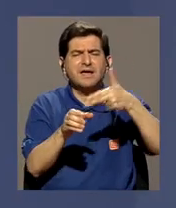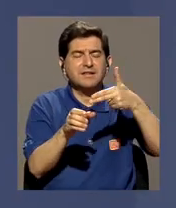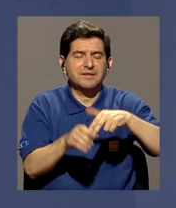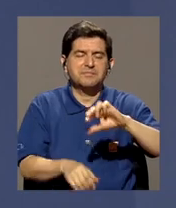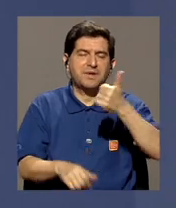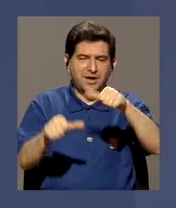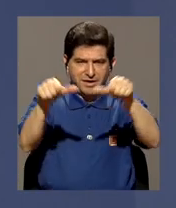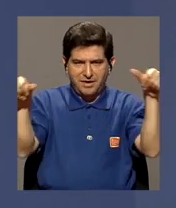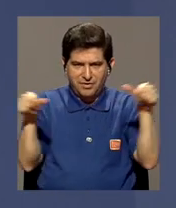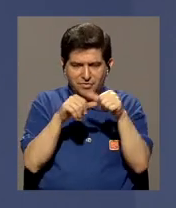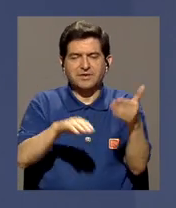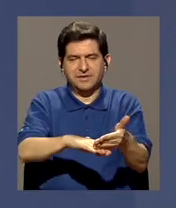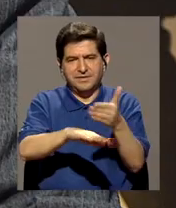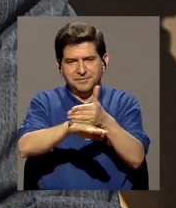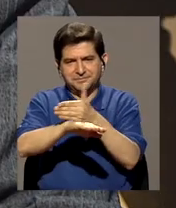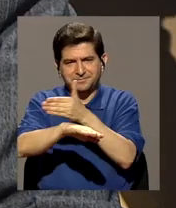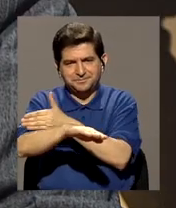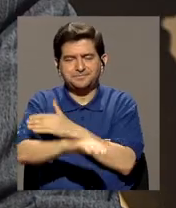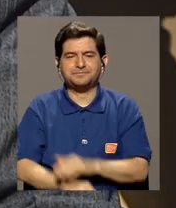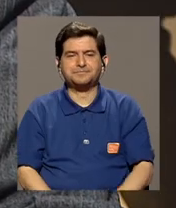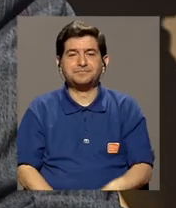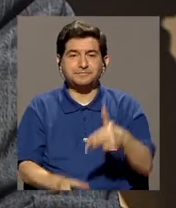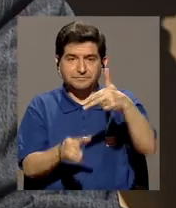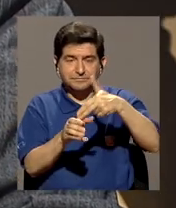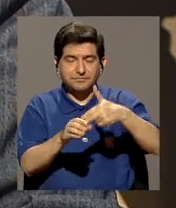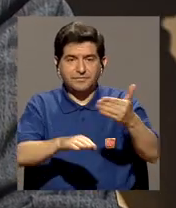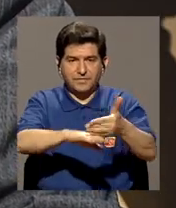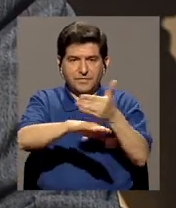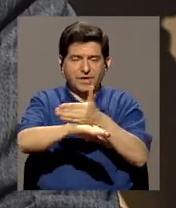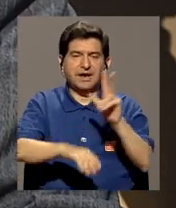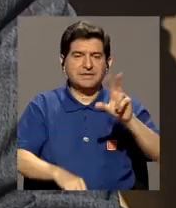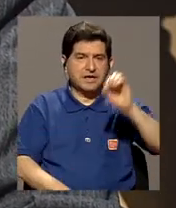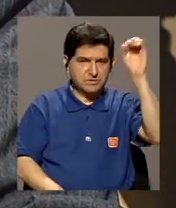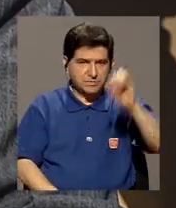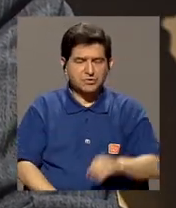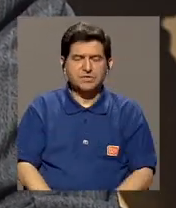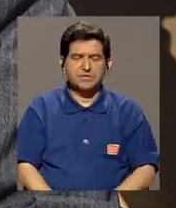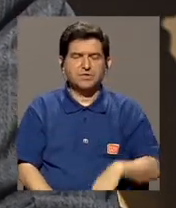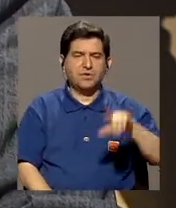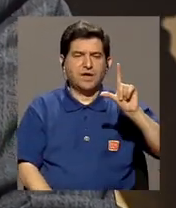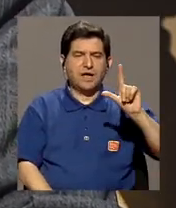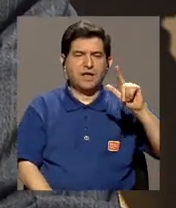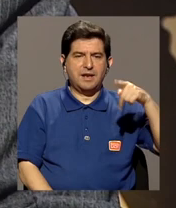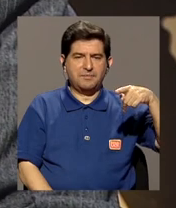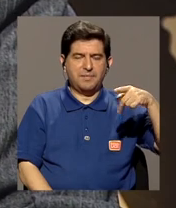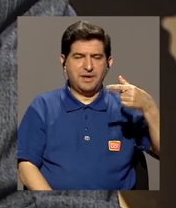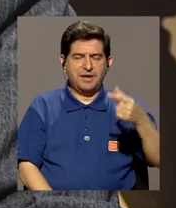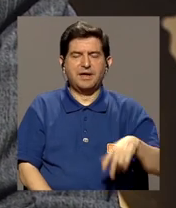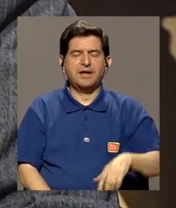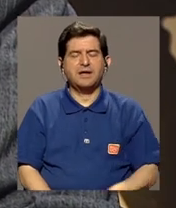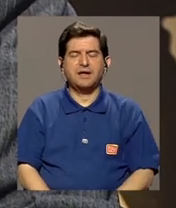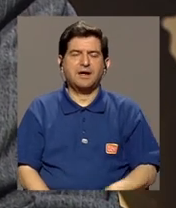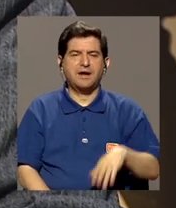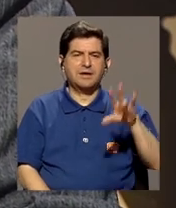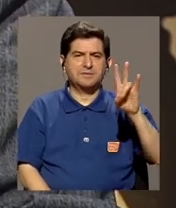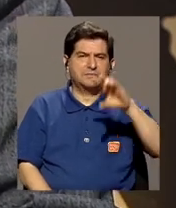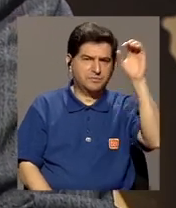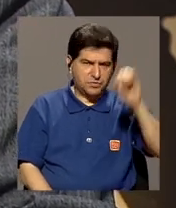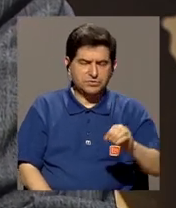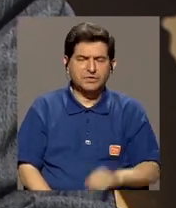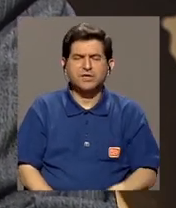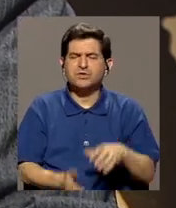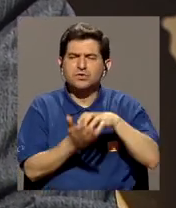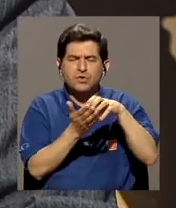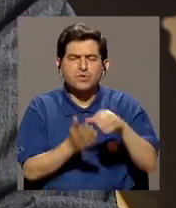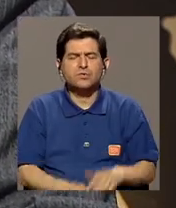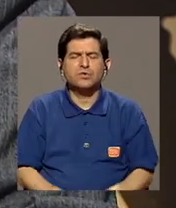hablemos del otro sector que es el que crece los hidrocarburos crecen el 3% el lpg que es el 7 por ciento se ha cuestionado